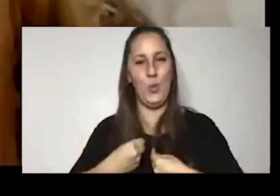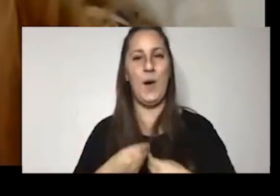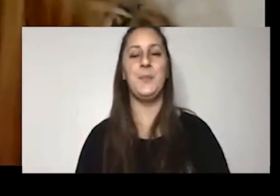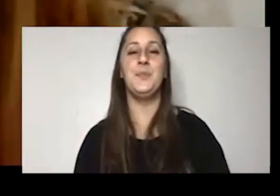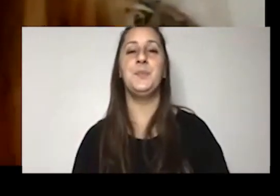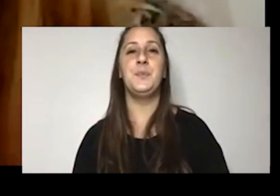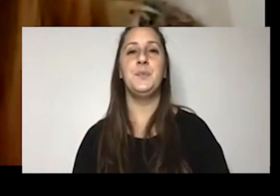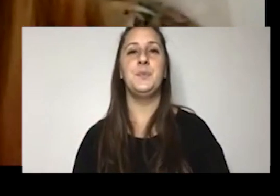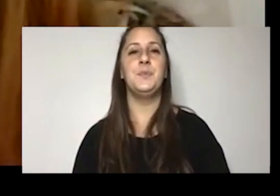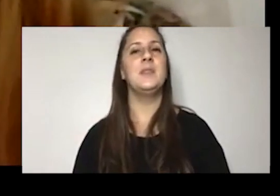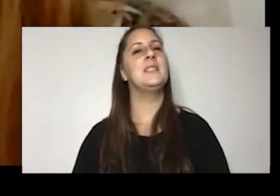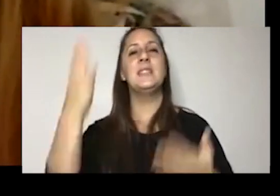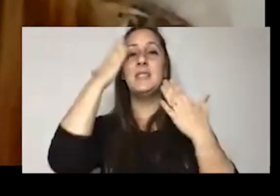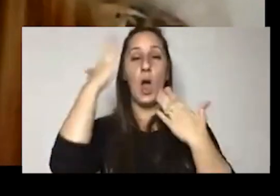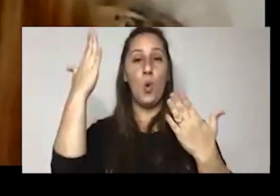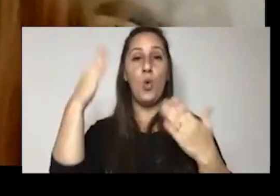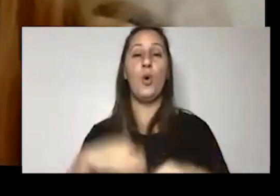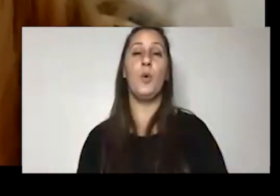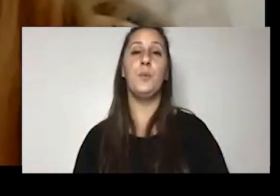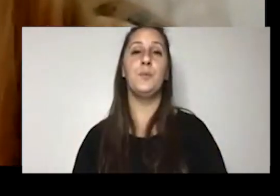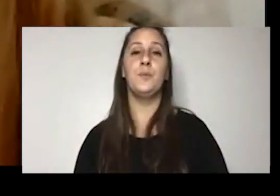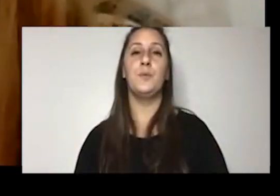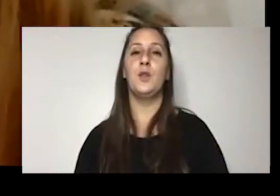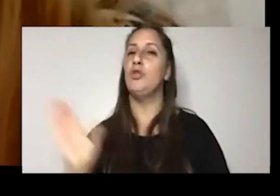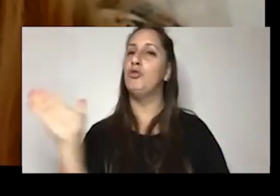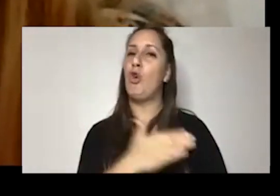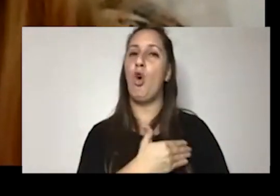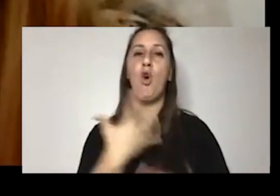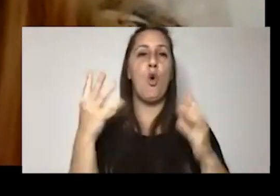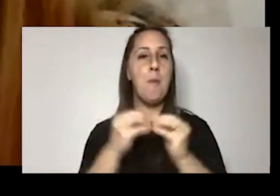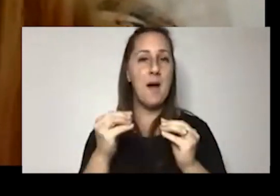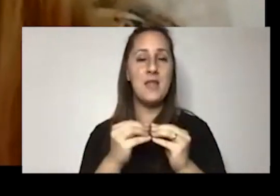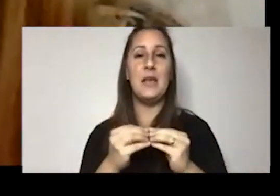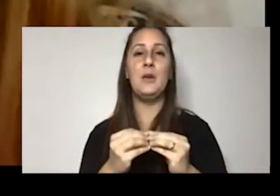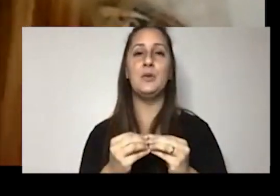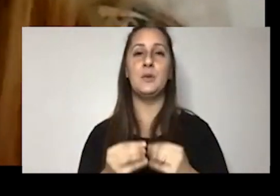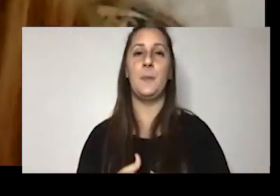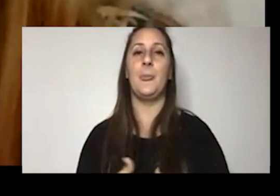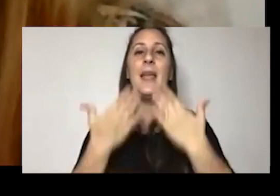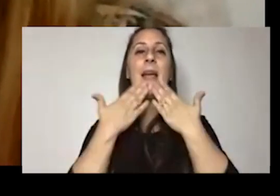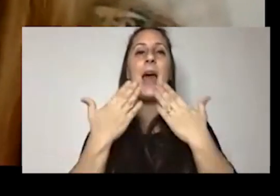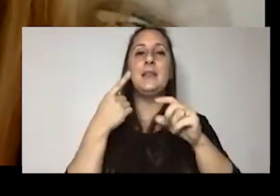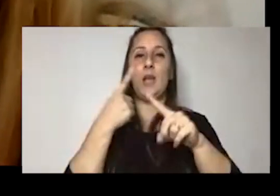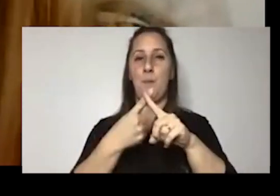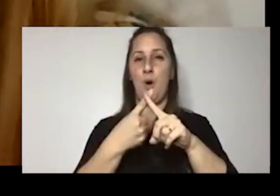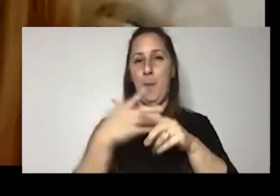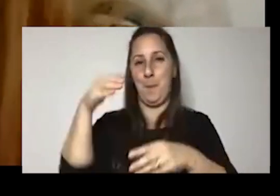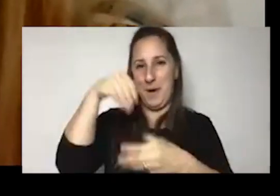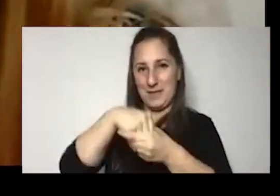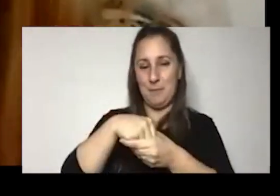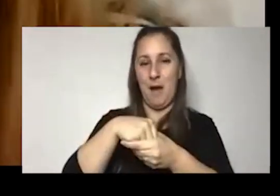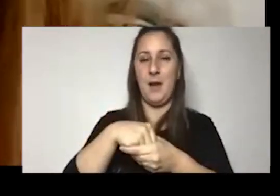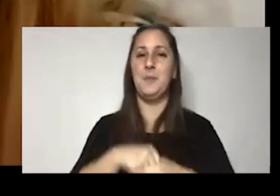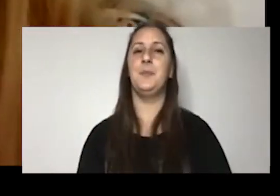muy grande a todos los compañeros. Muchas gracias por participar. Cualquier cosa que